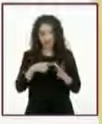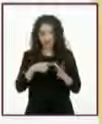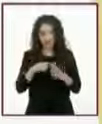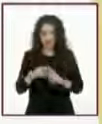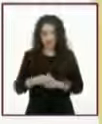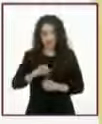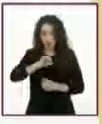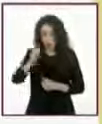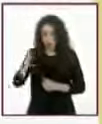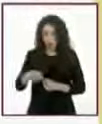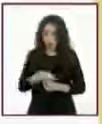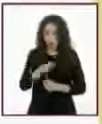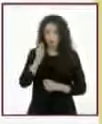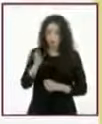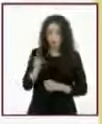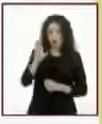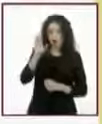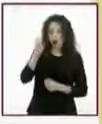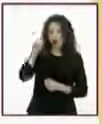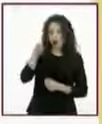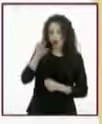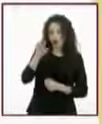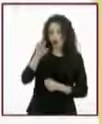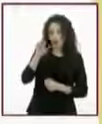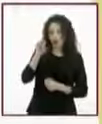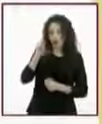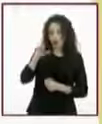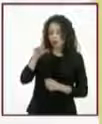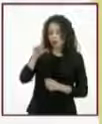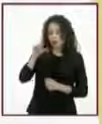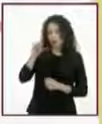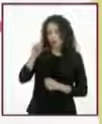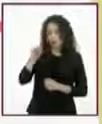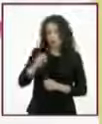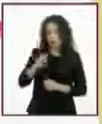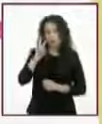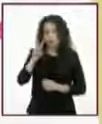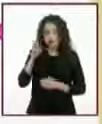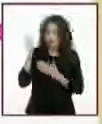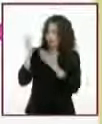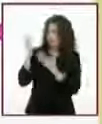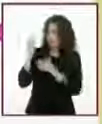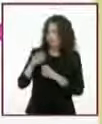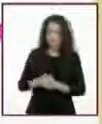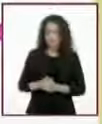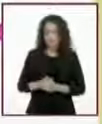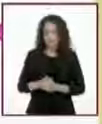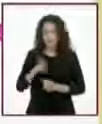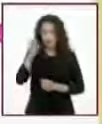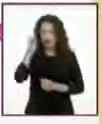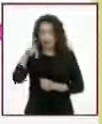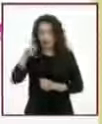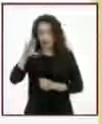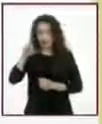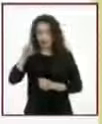Condicionales, que indican restricción. En caso de, siempre que.